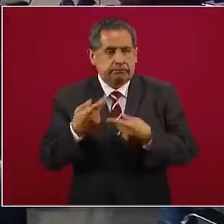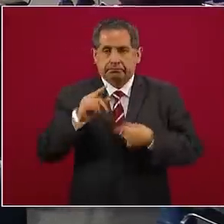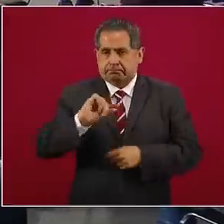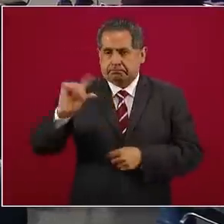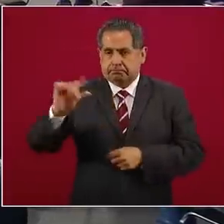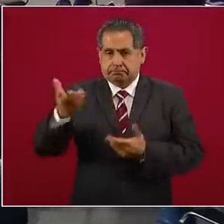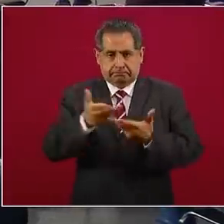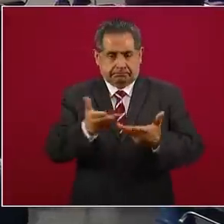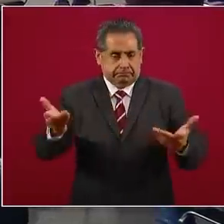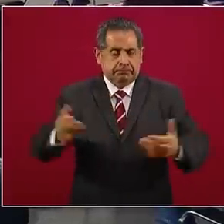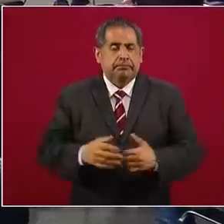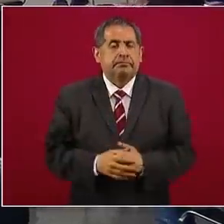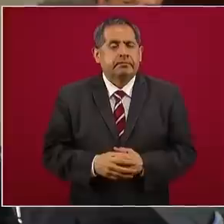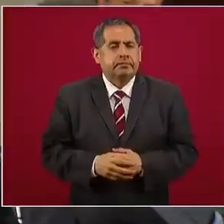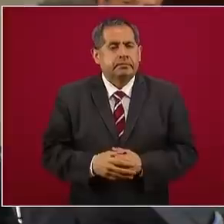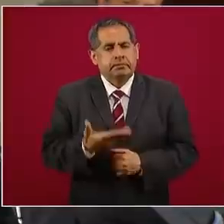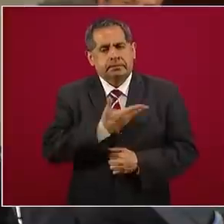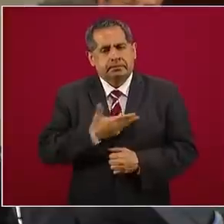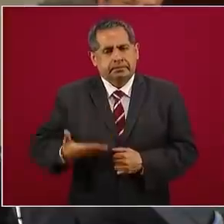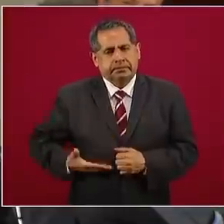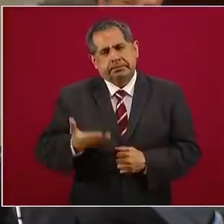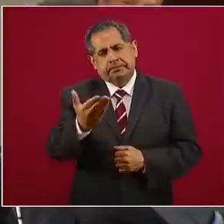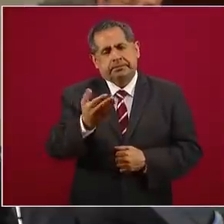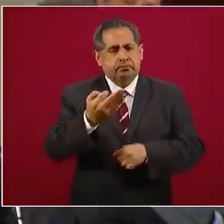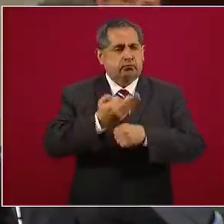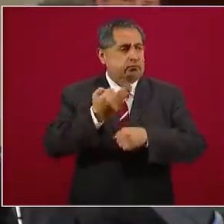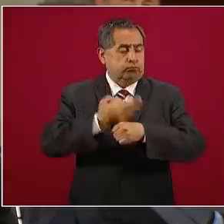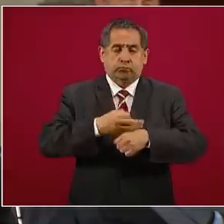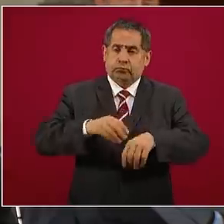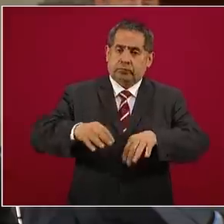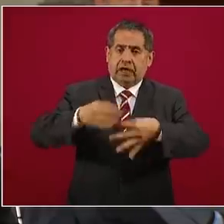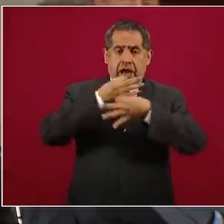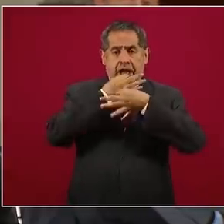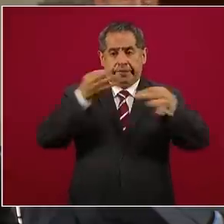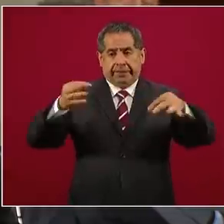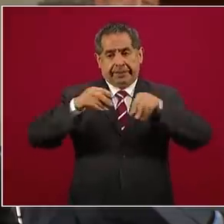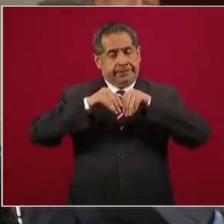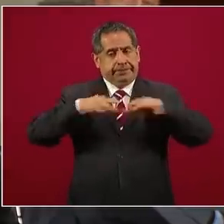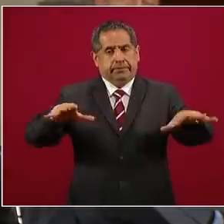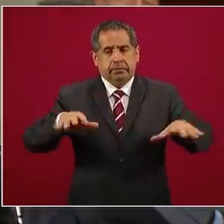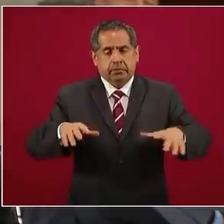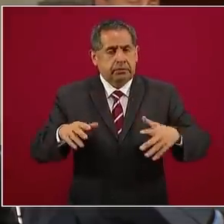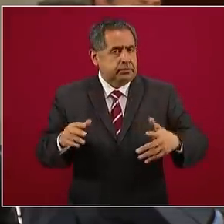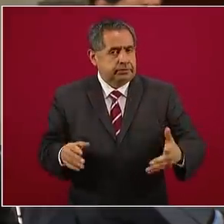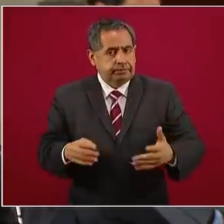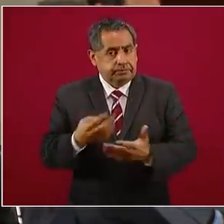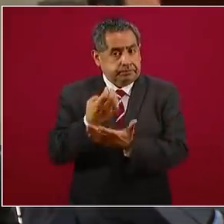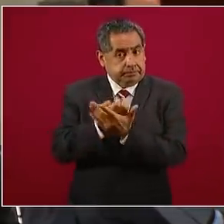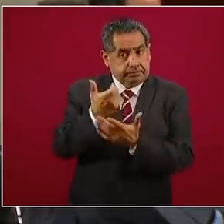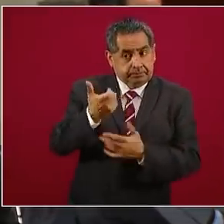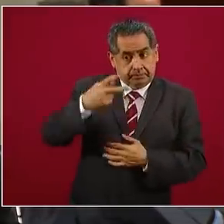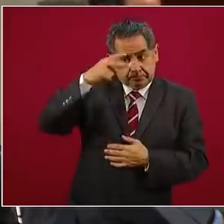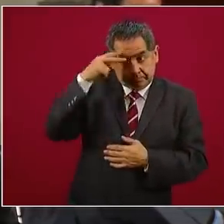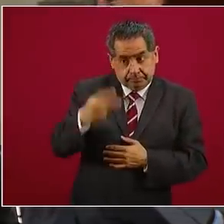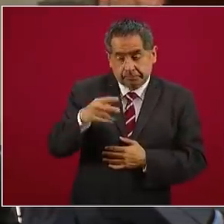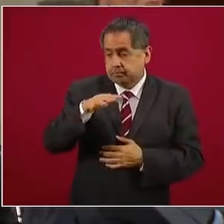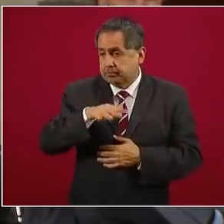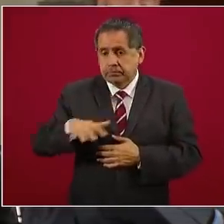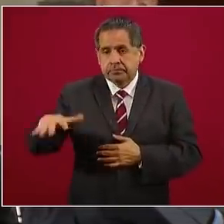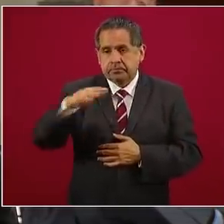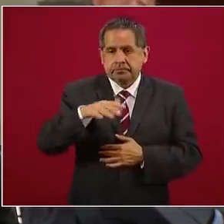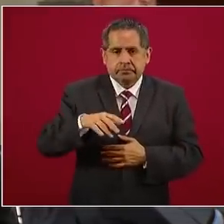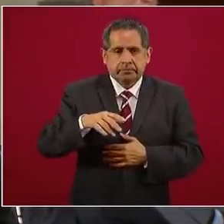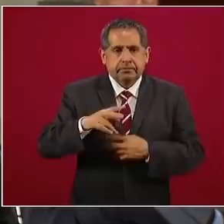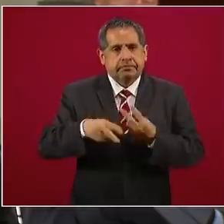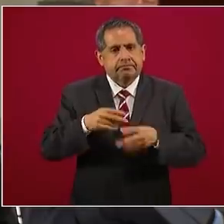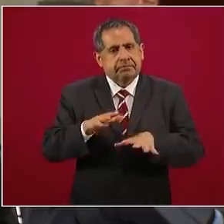presentes. Presidente, con este anuncio, sin duda, el comportamiento de la economía mexicana y el de la sociedad en general va a